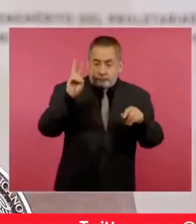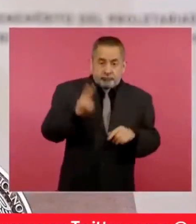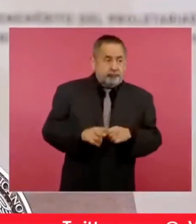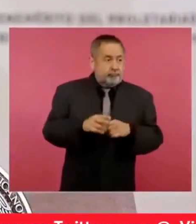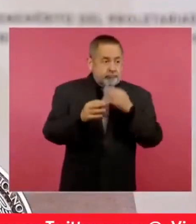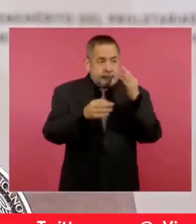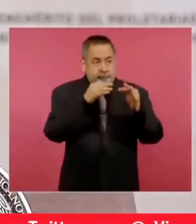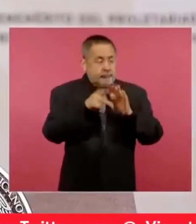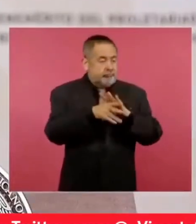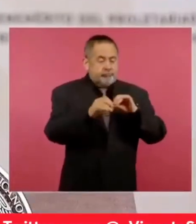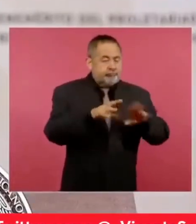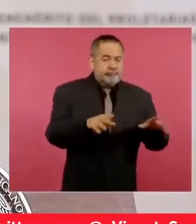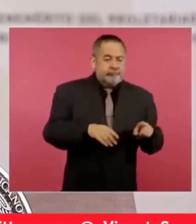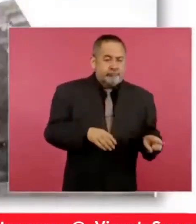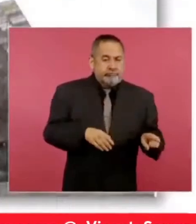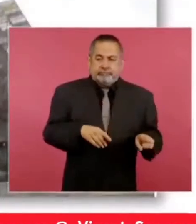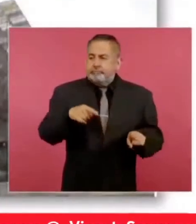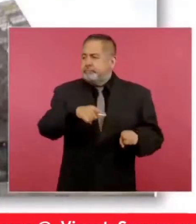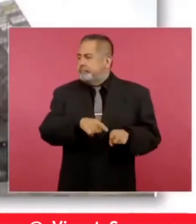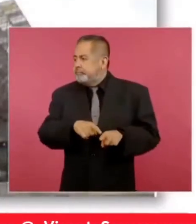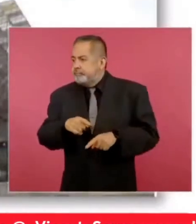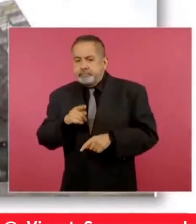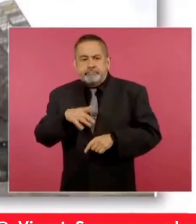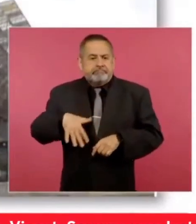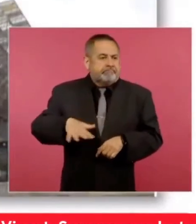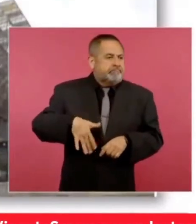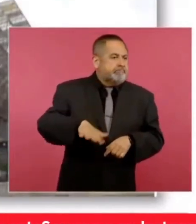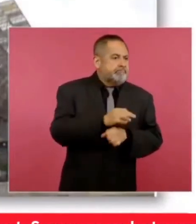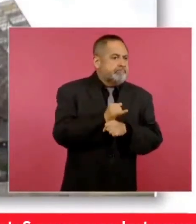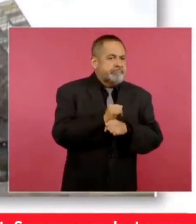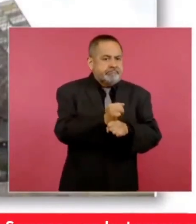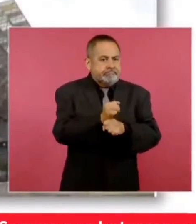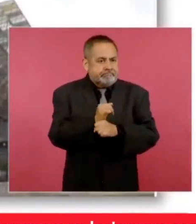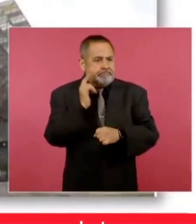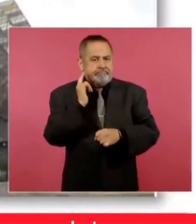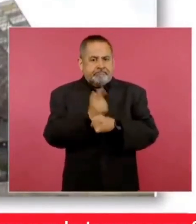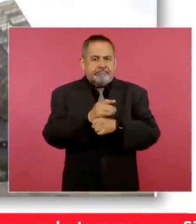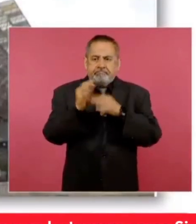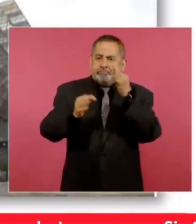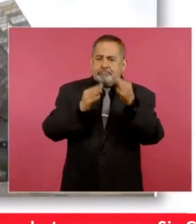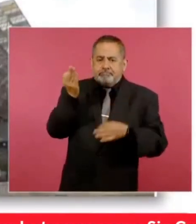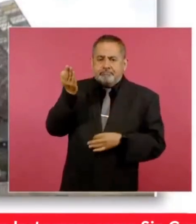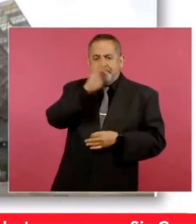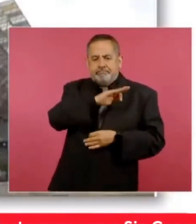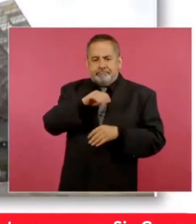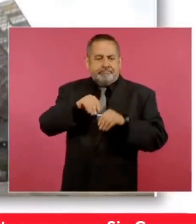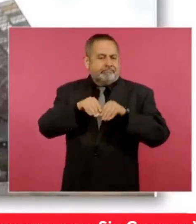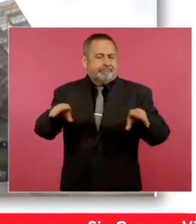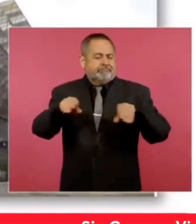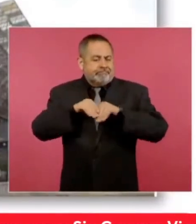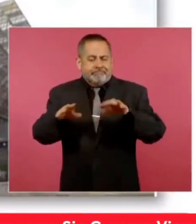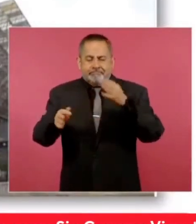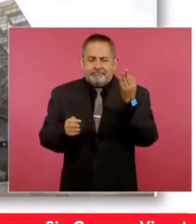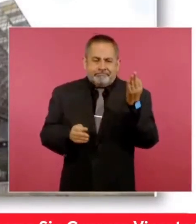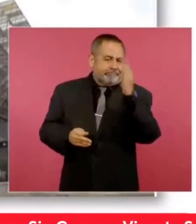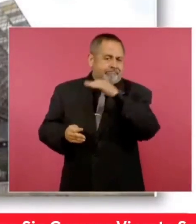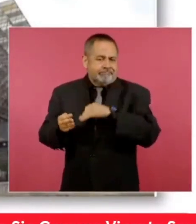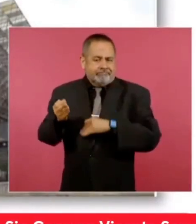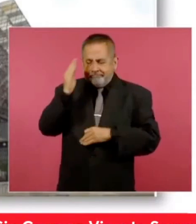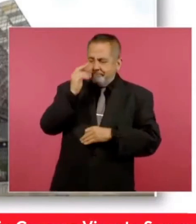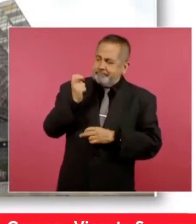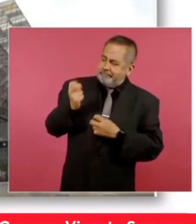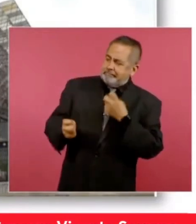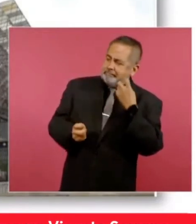comunicación, pero se dedica a difundir noticias falsas sobre el gobierno, tanto de la Ciudad de